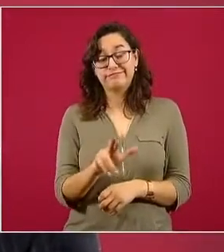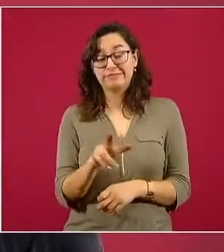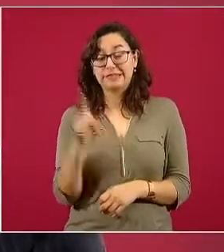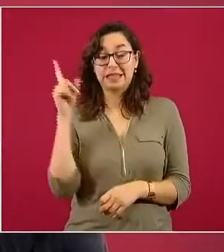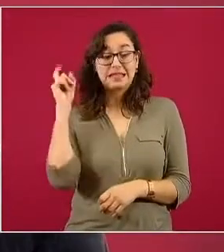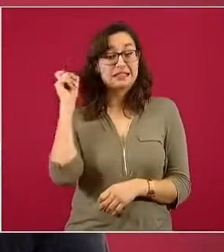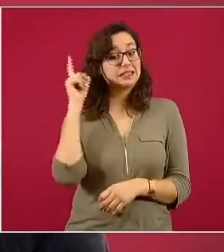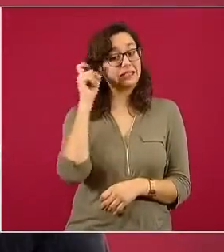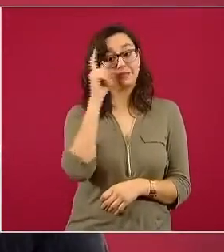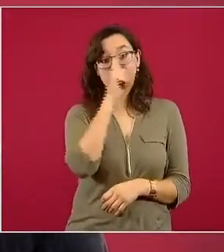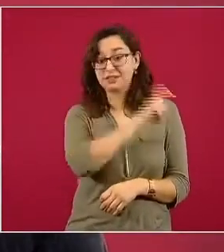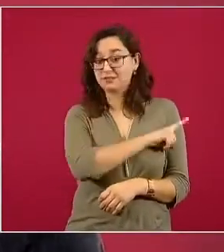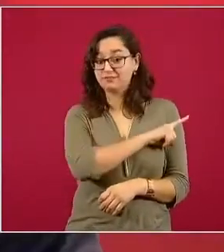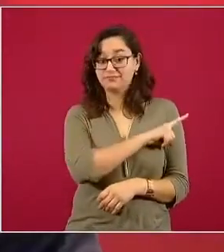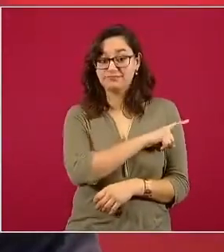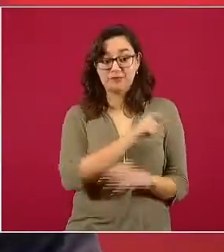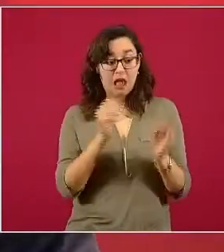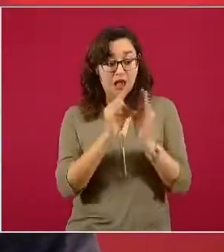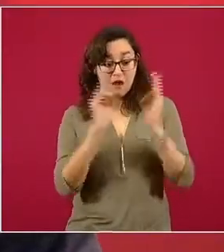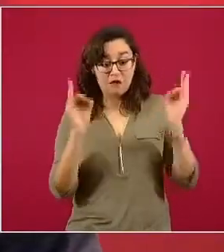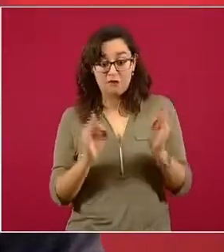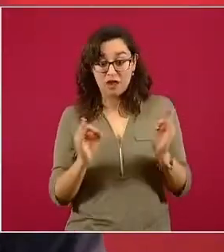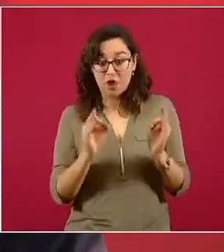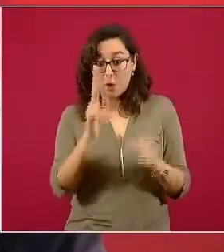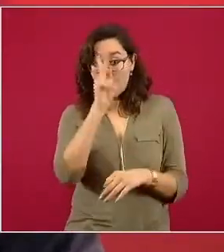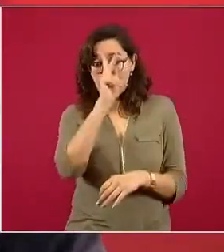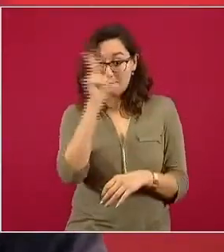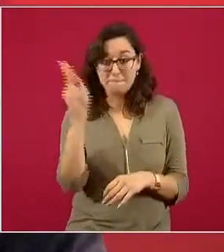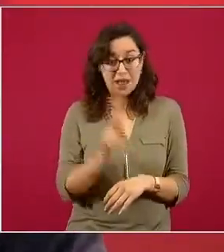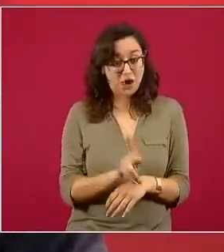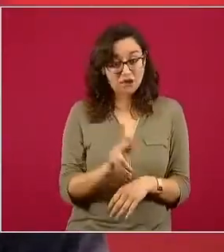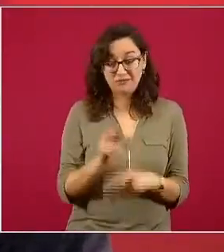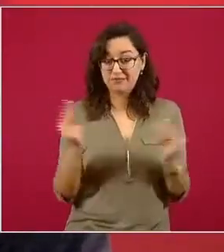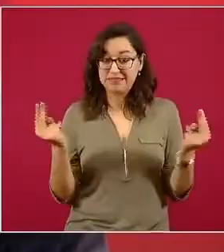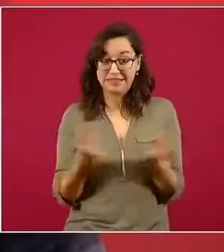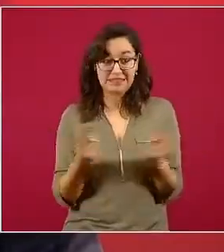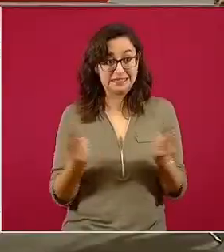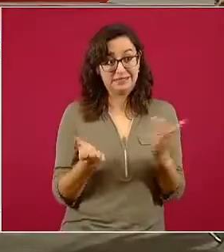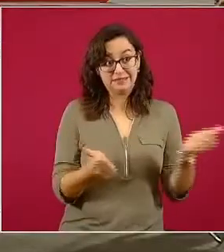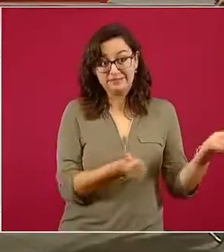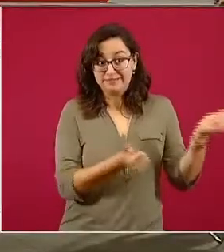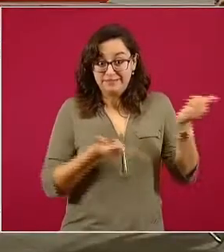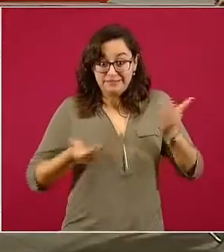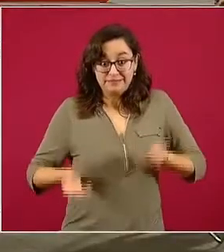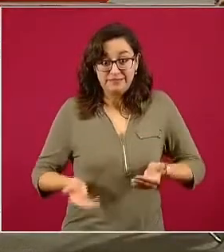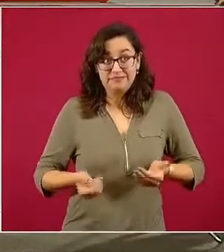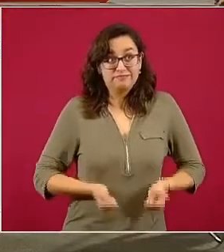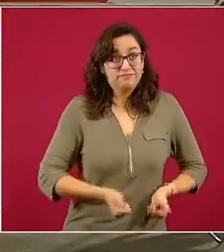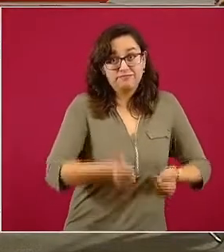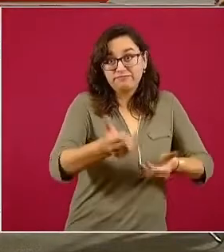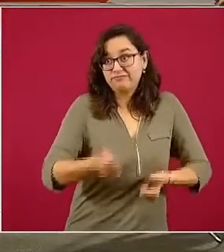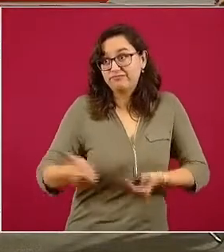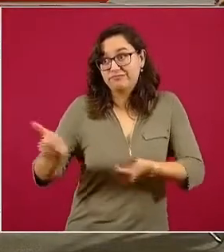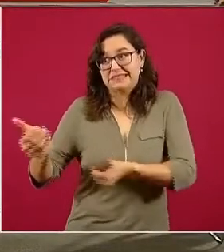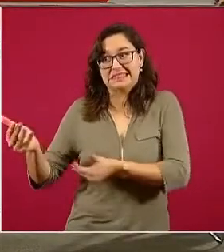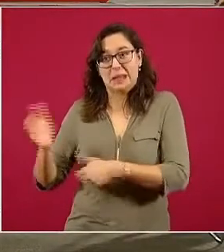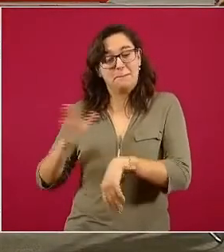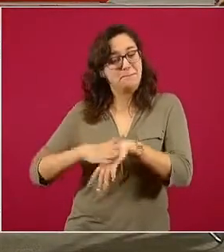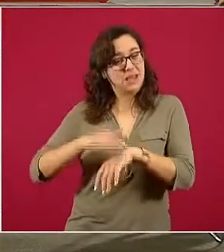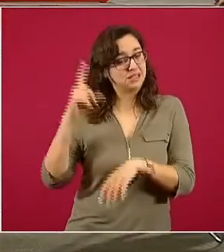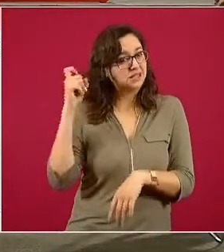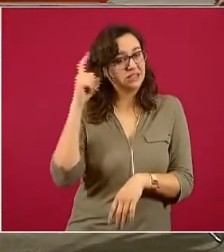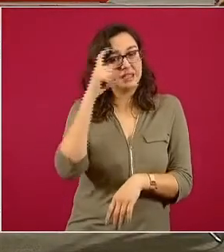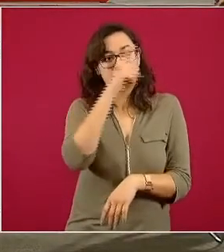hace menos factible, no diría que prohibitiva, no lo descartamos, pero menos factible. Las otras posibles vacunas